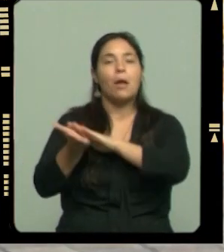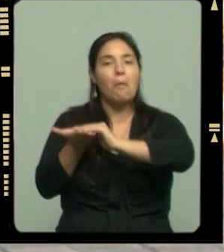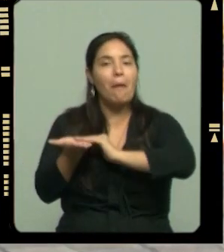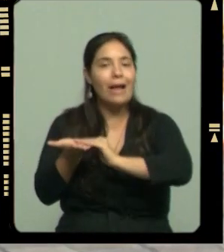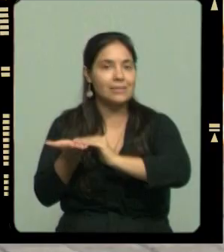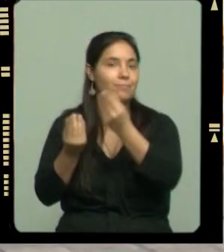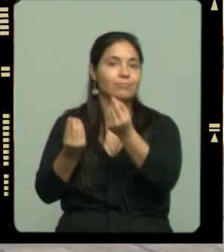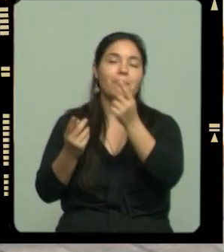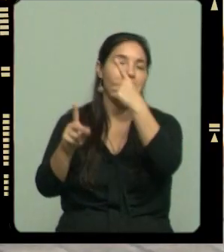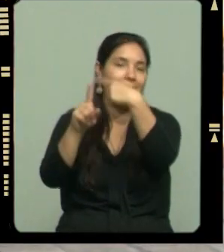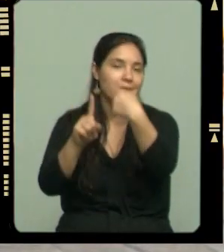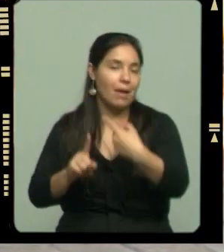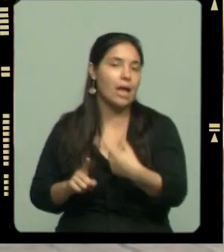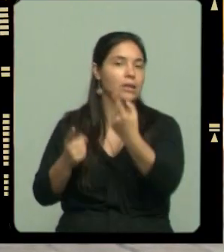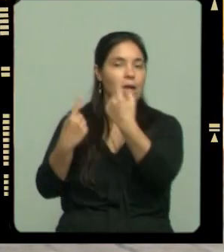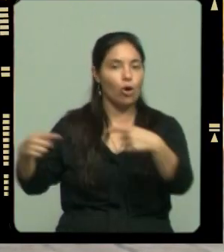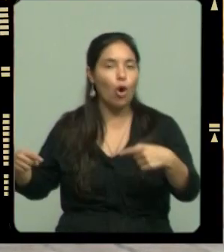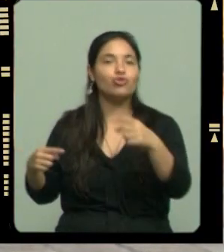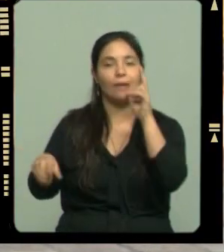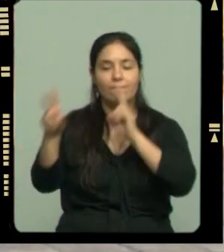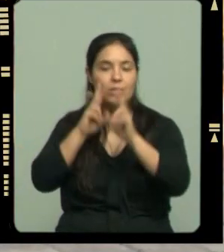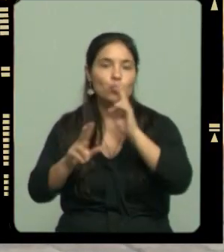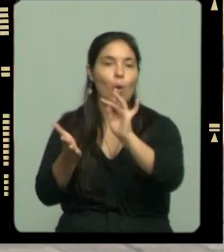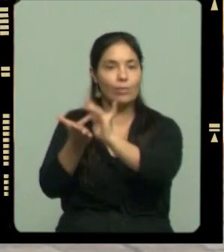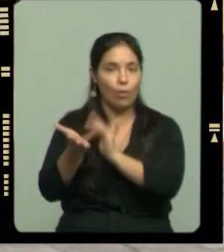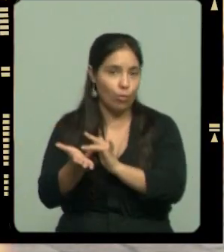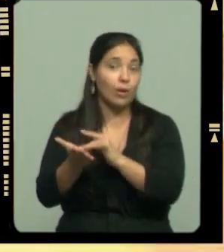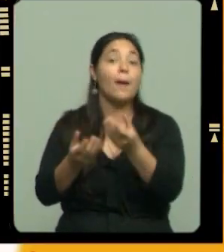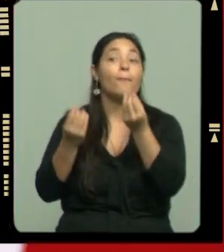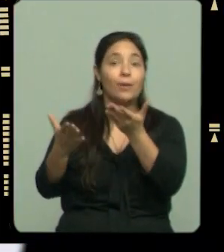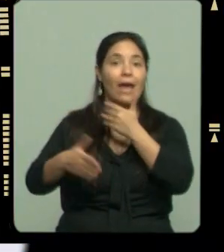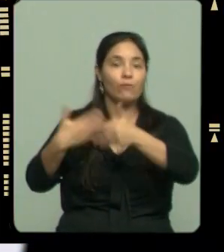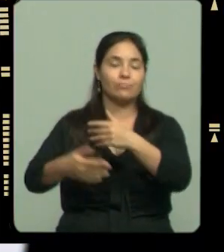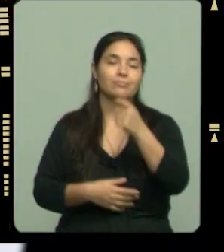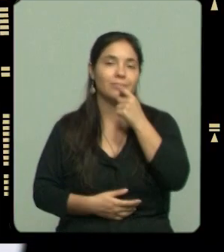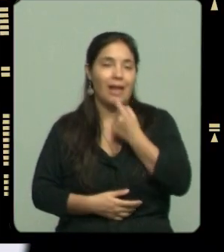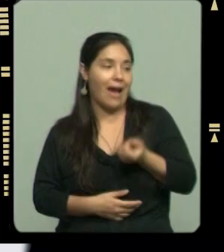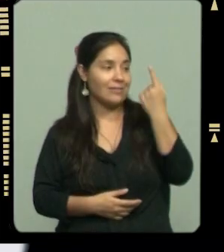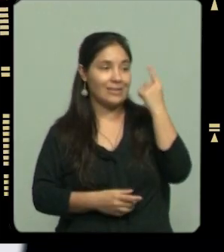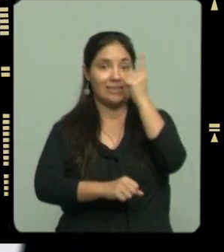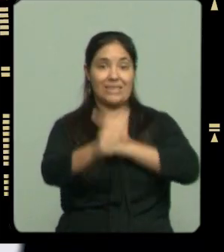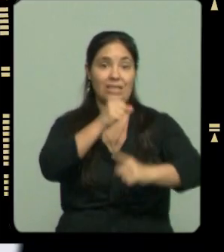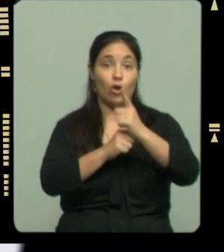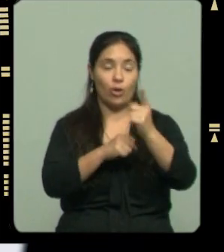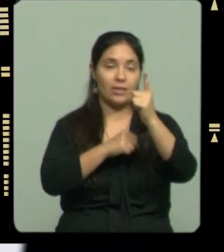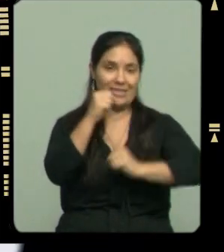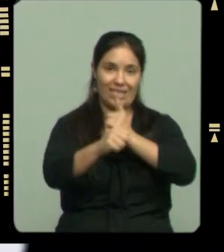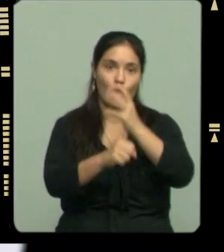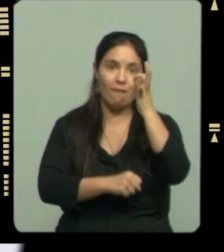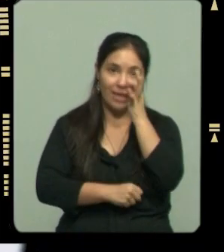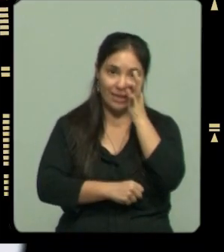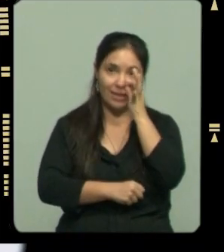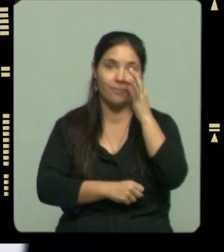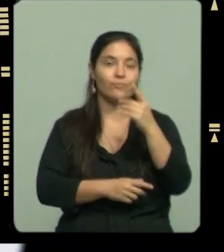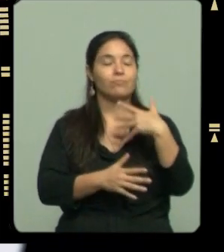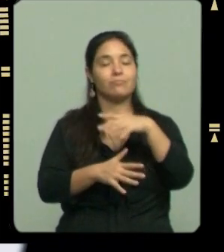basada muy en elementos tangibles y matemáticos porque era parte de la evolución. A ver, la persona del siglo XX no podía hablar como se